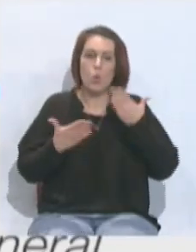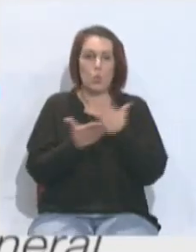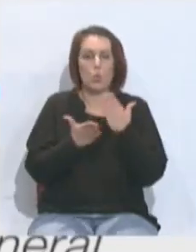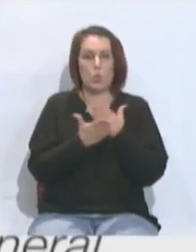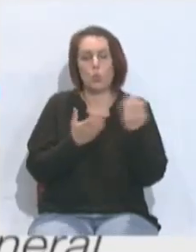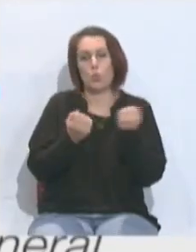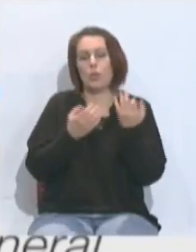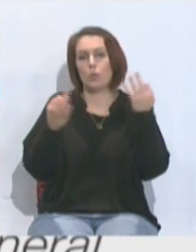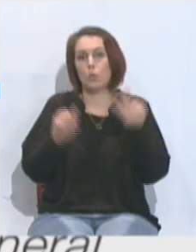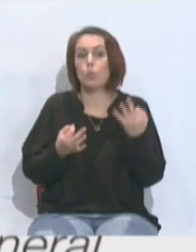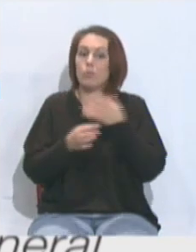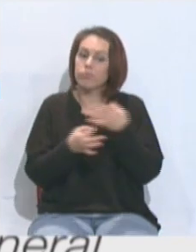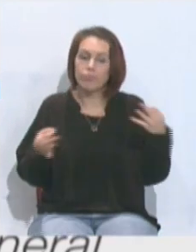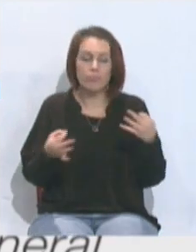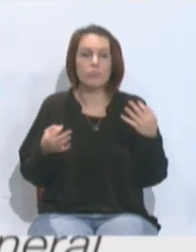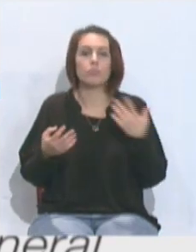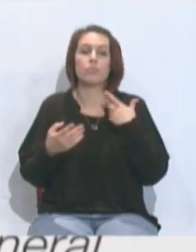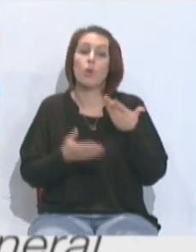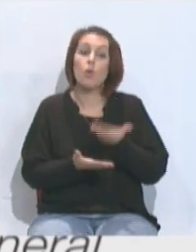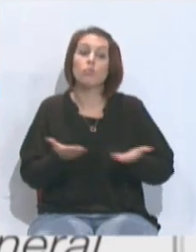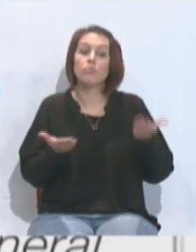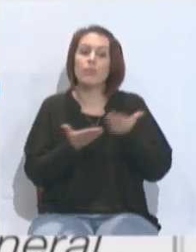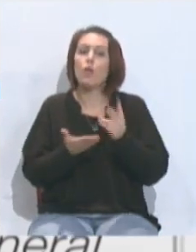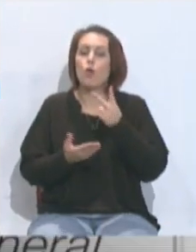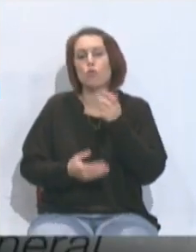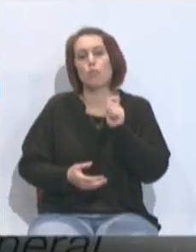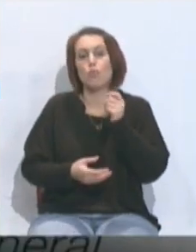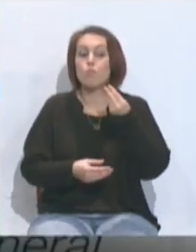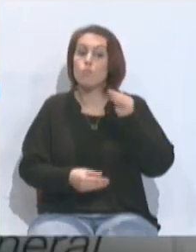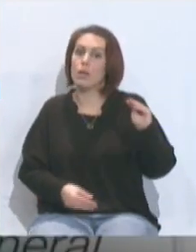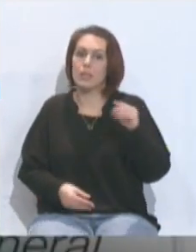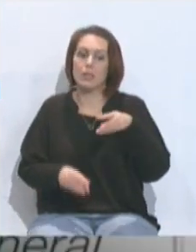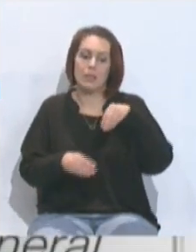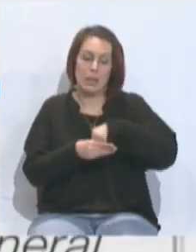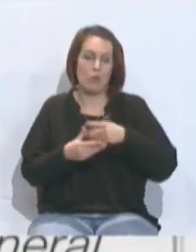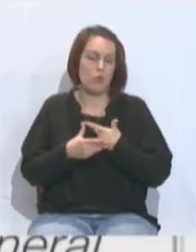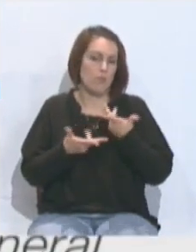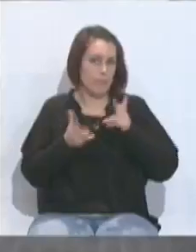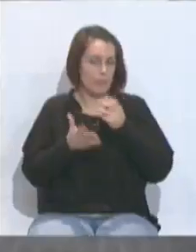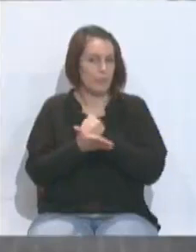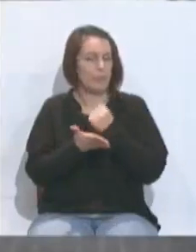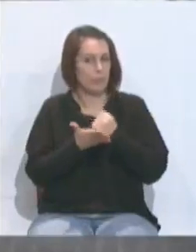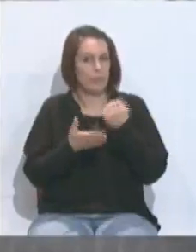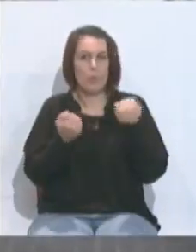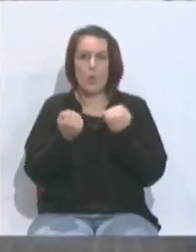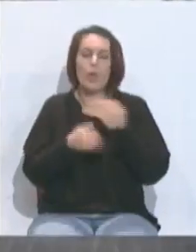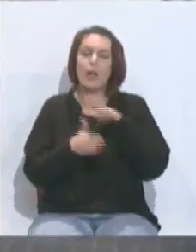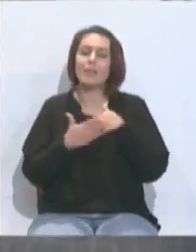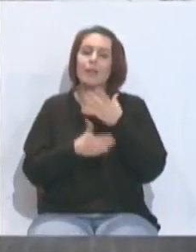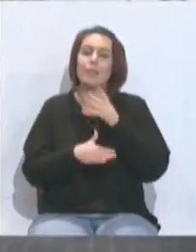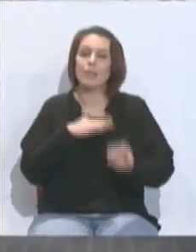de conducción segura y eficiente compensará con 2 puntos adicionales en el permiso de conducción hasta un máximo de